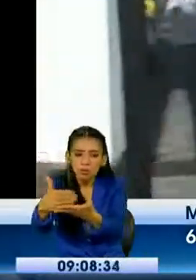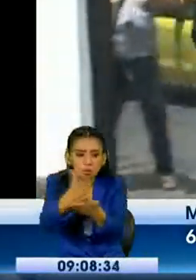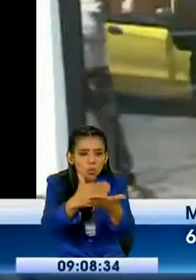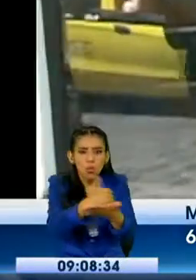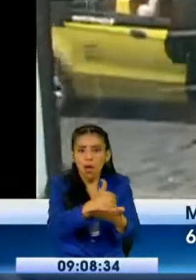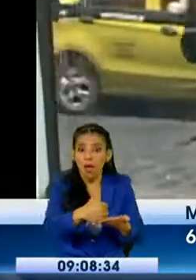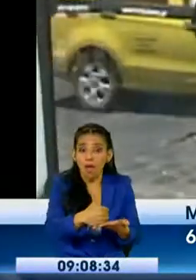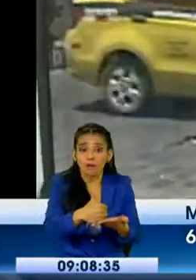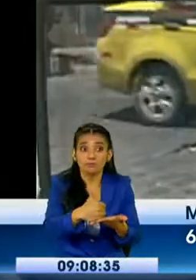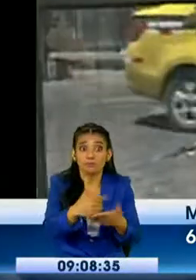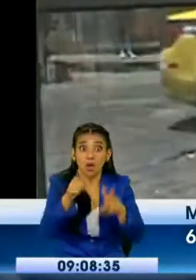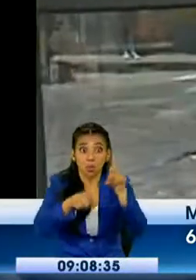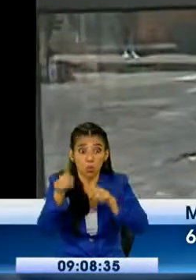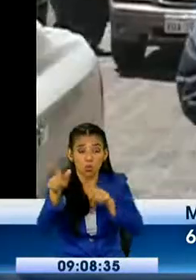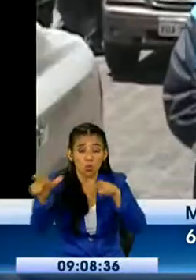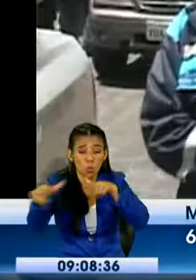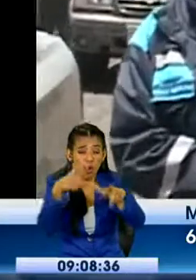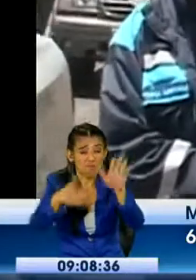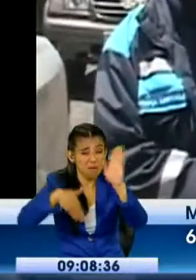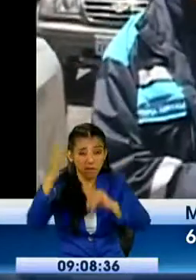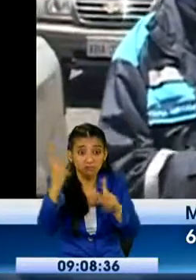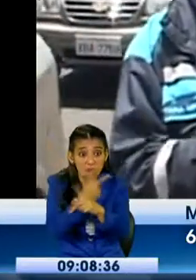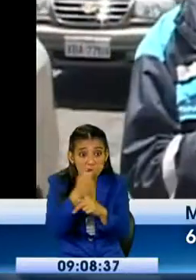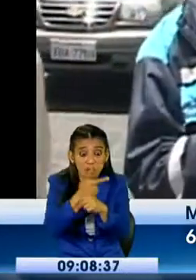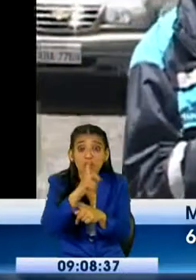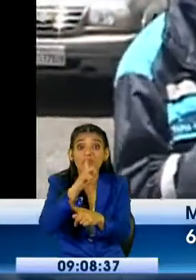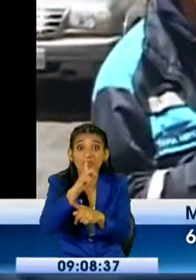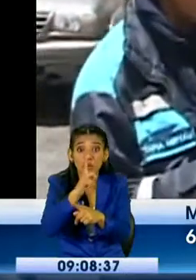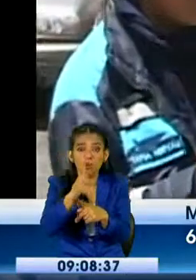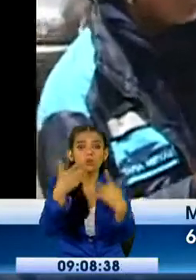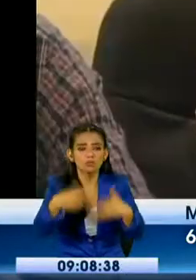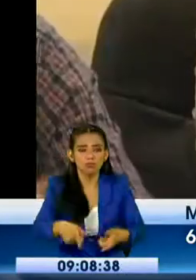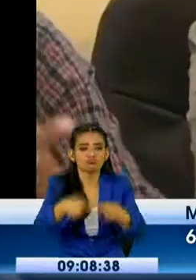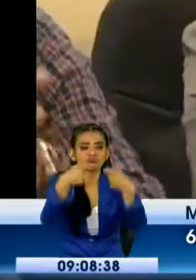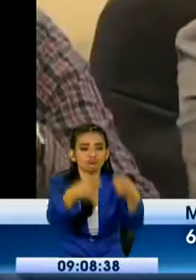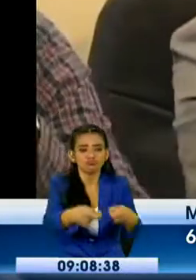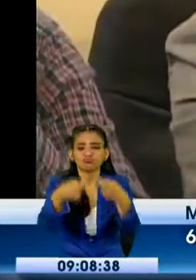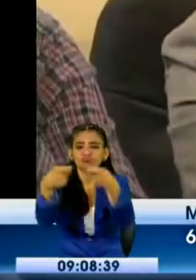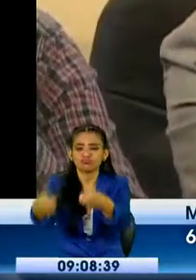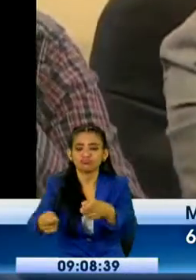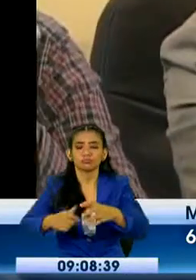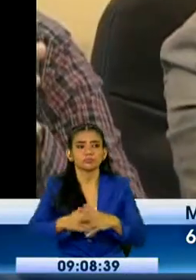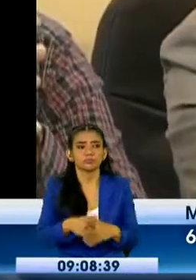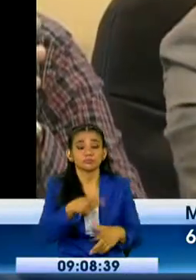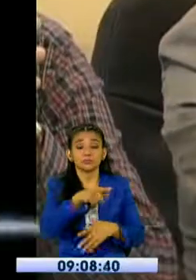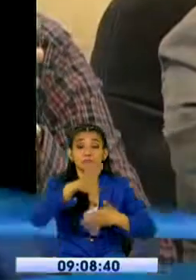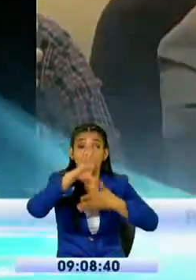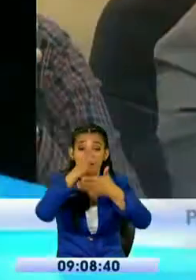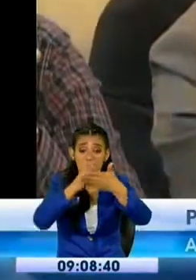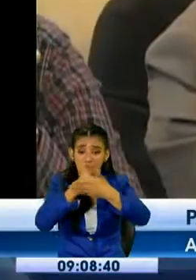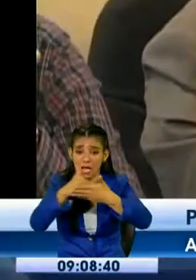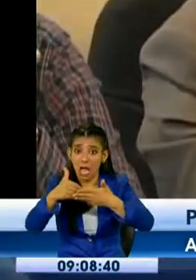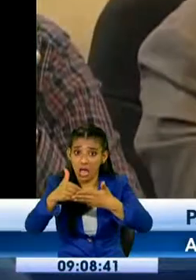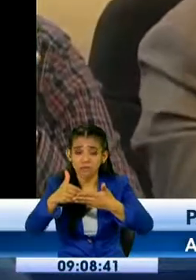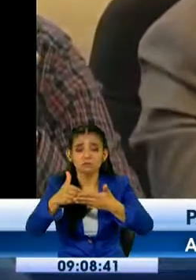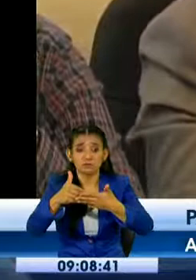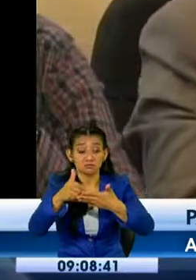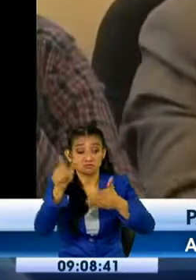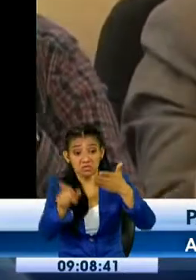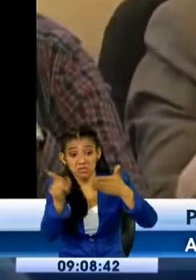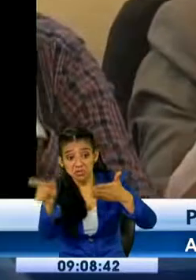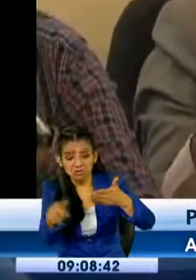que se encuentran en riesgo en el cantón La Tacunga recibirán los mapas. Este mapa consiste en donde la